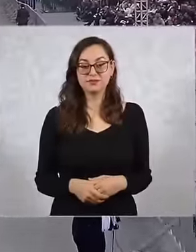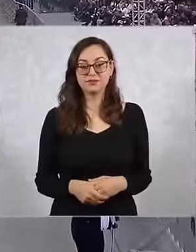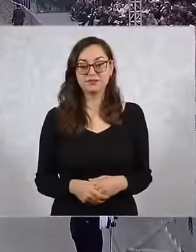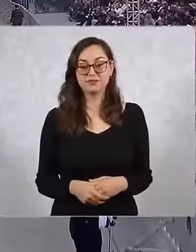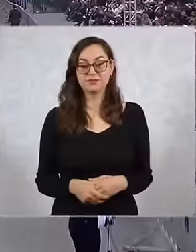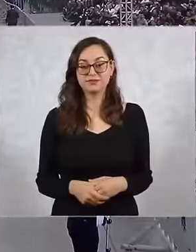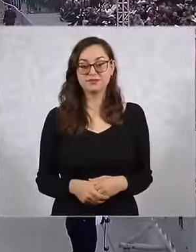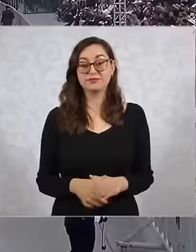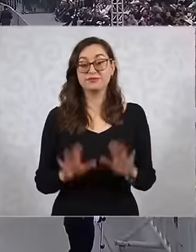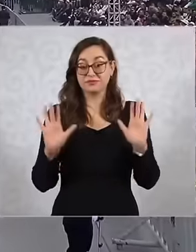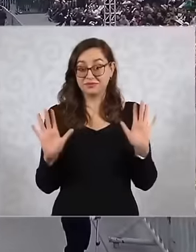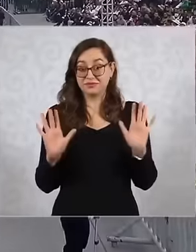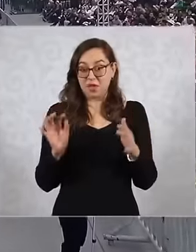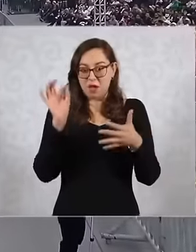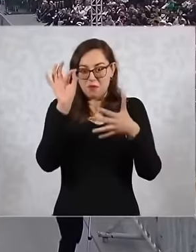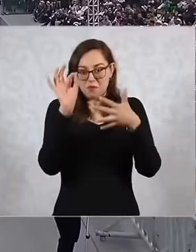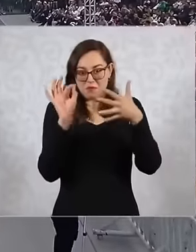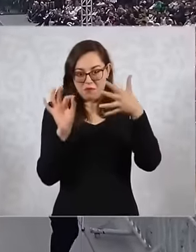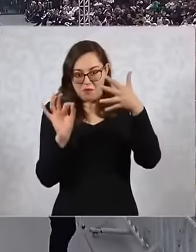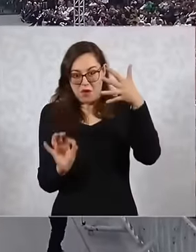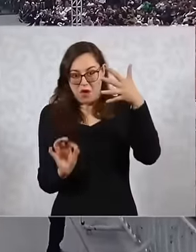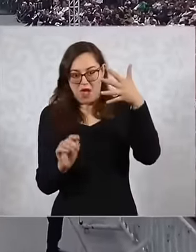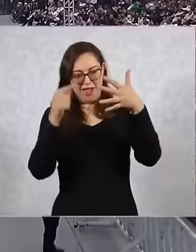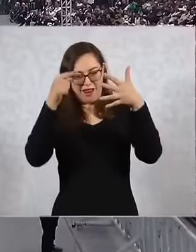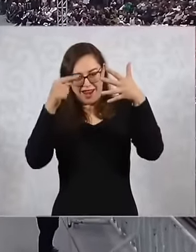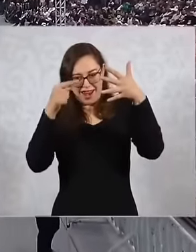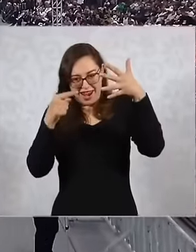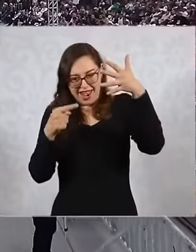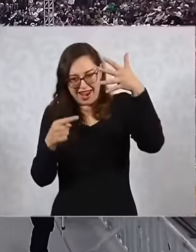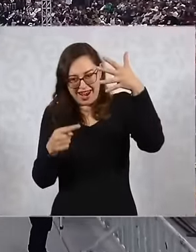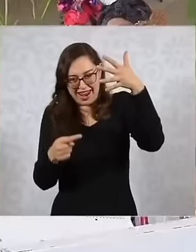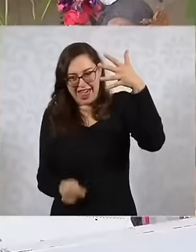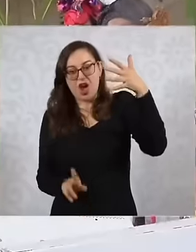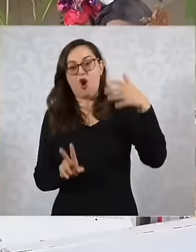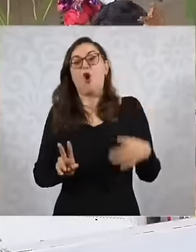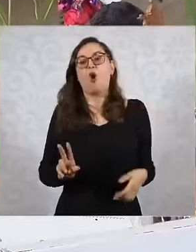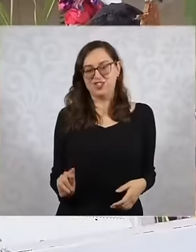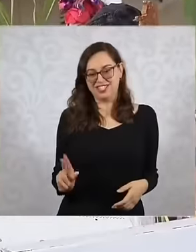Miren, ya vamos en el 80, ya me salté, por explicarlo así.